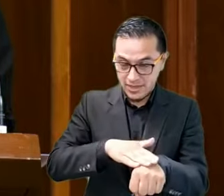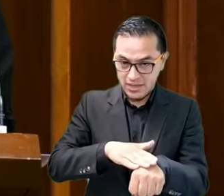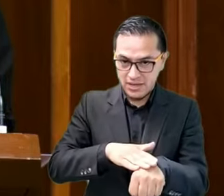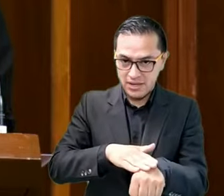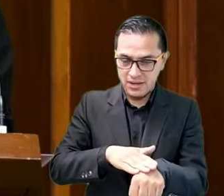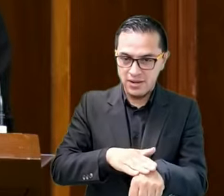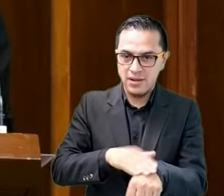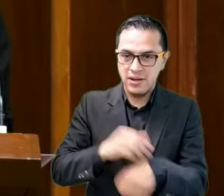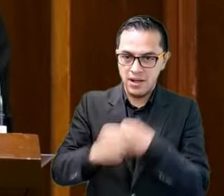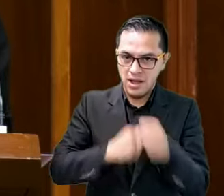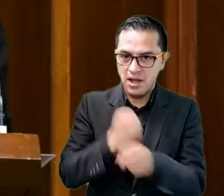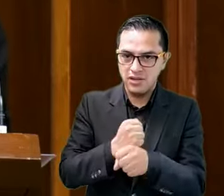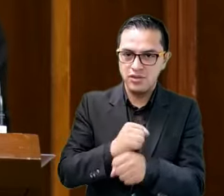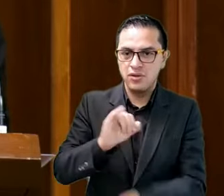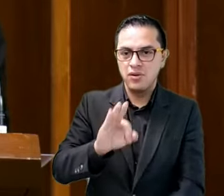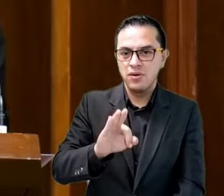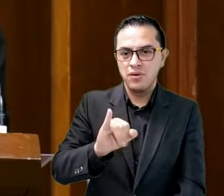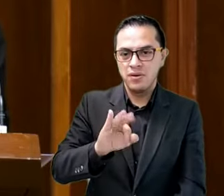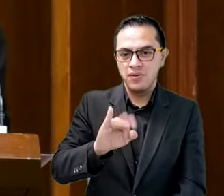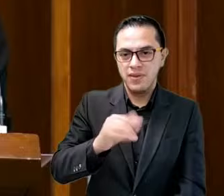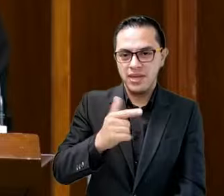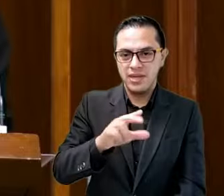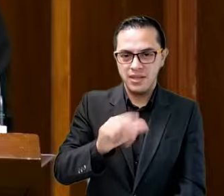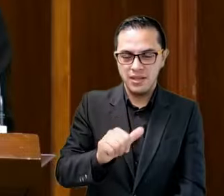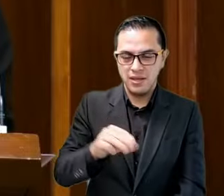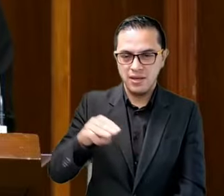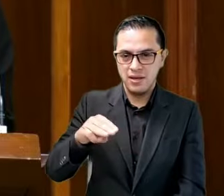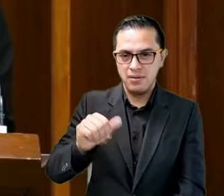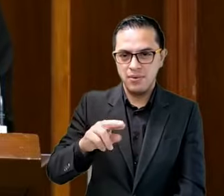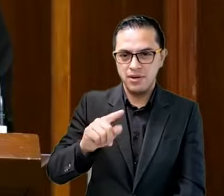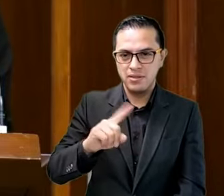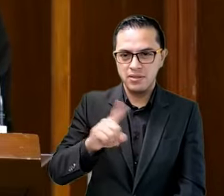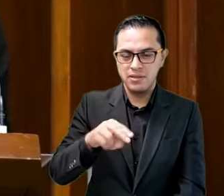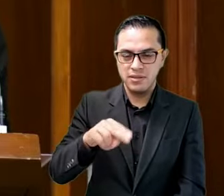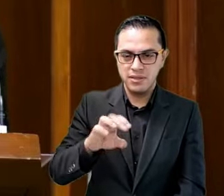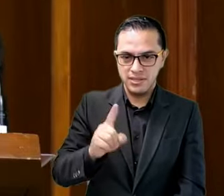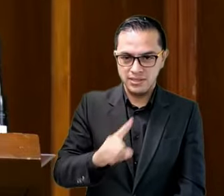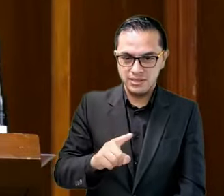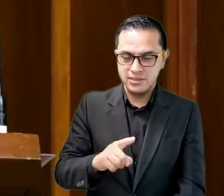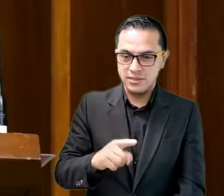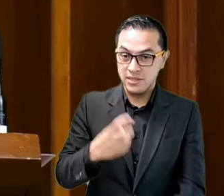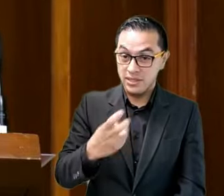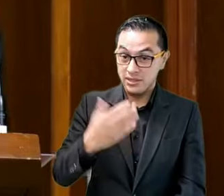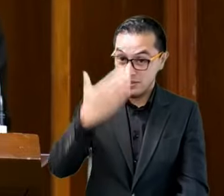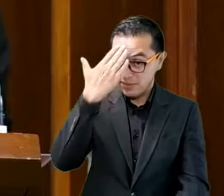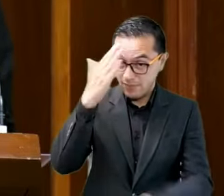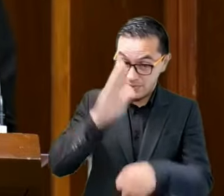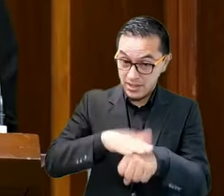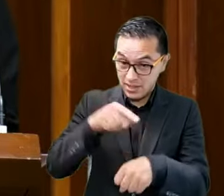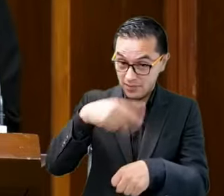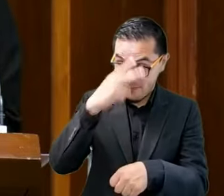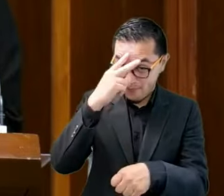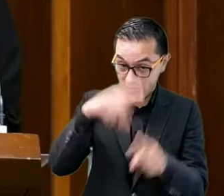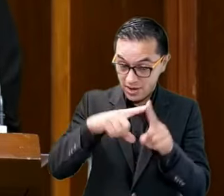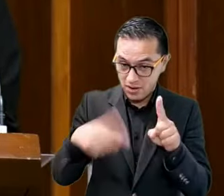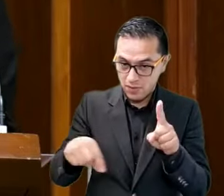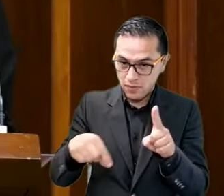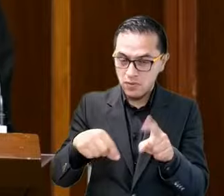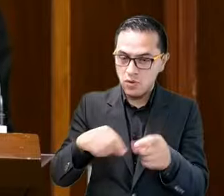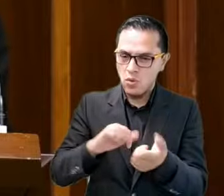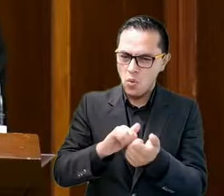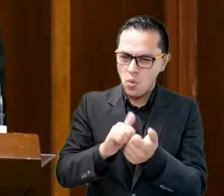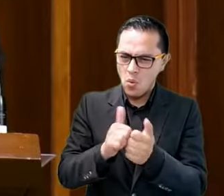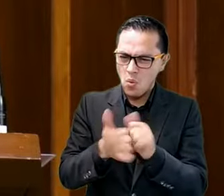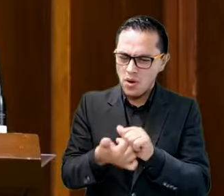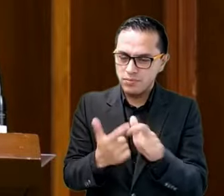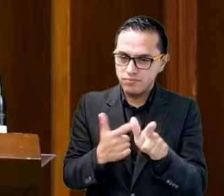un recordatorio permanente de que la transformación en México no ha terminado es un llamado a que no